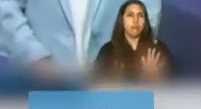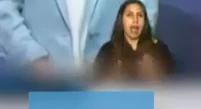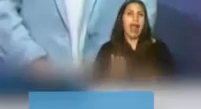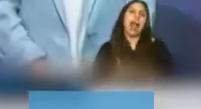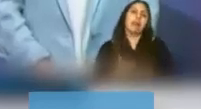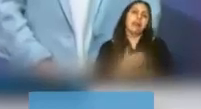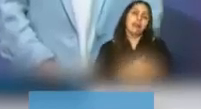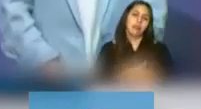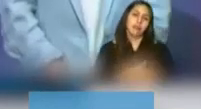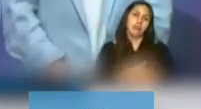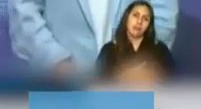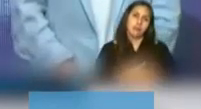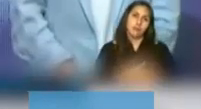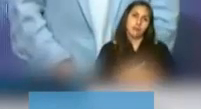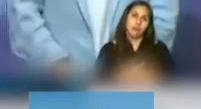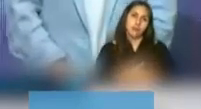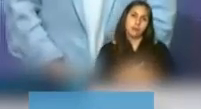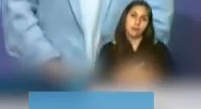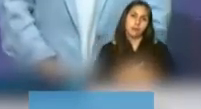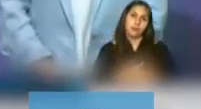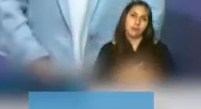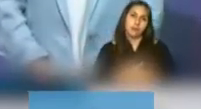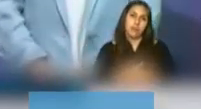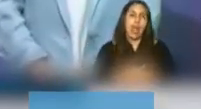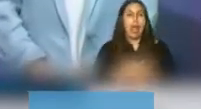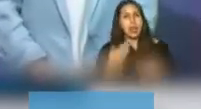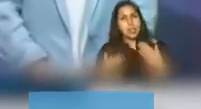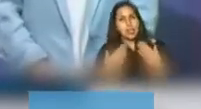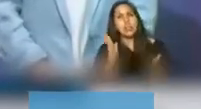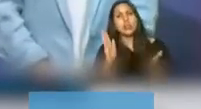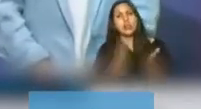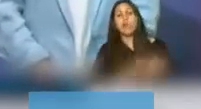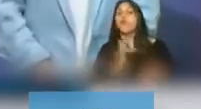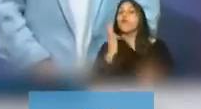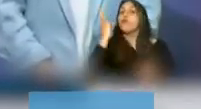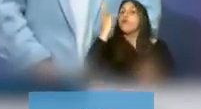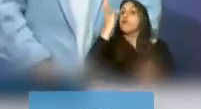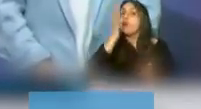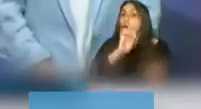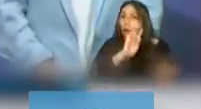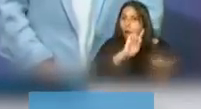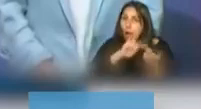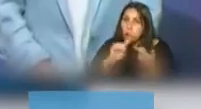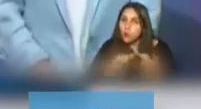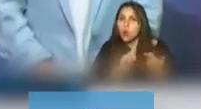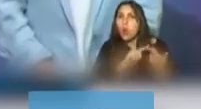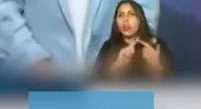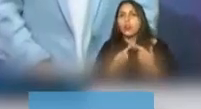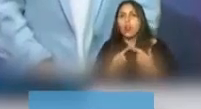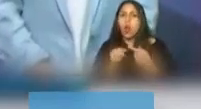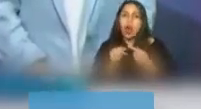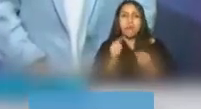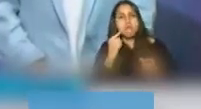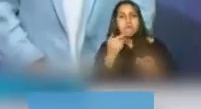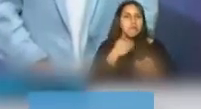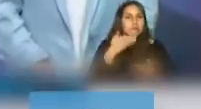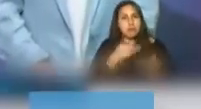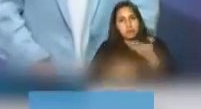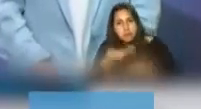son multicolor y diversidad. Diversidad no está asociada con ninguna coalición. Ya sabemos con qué está